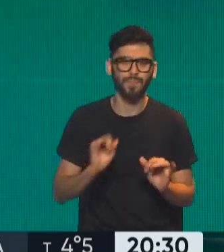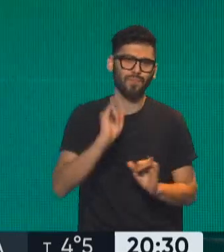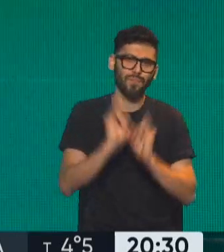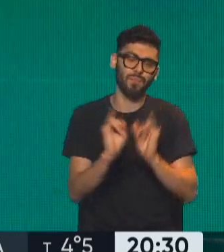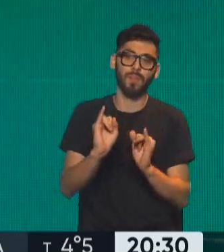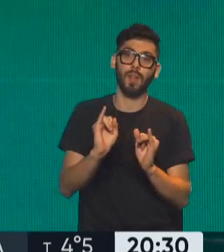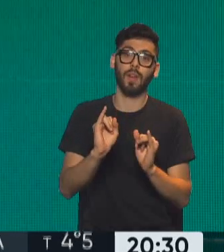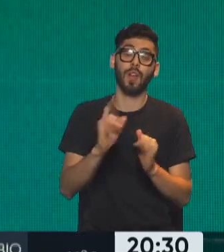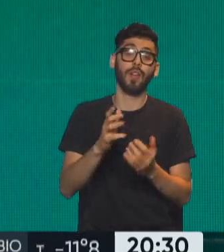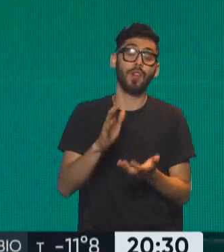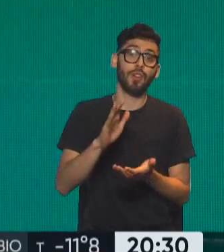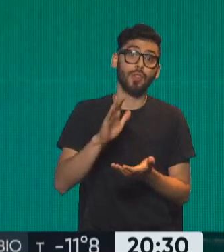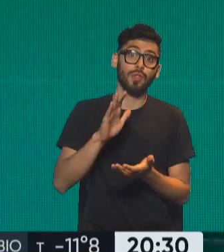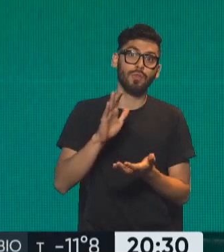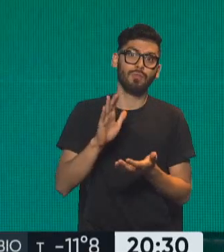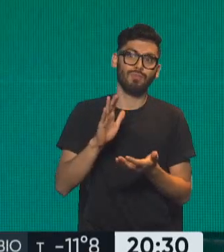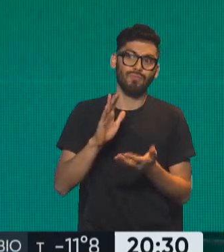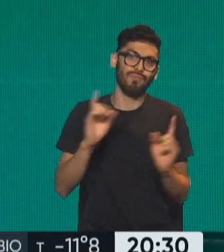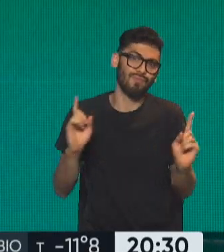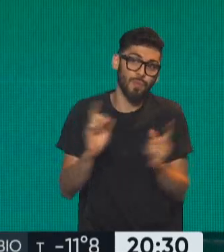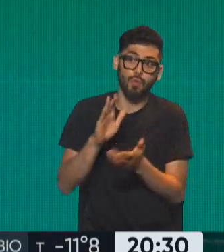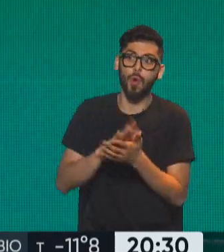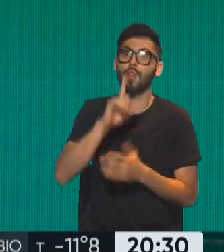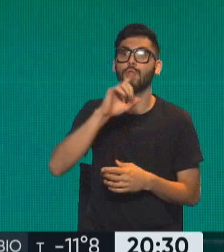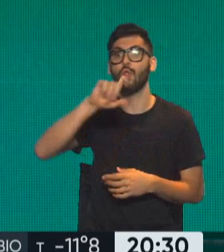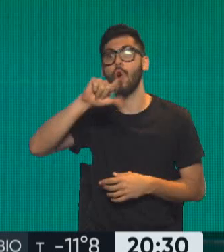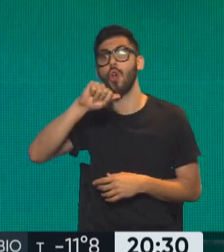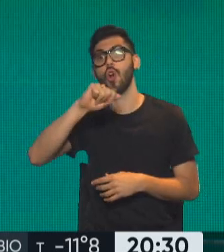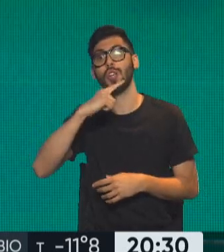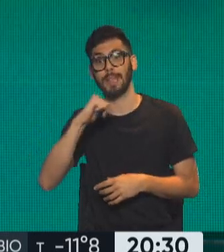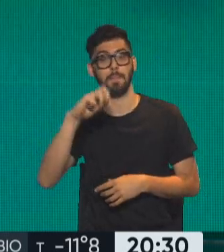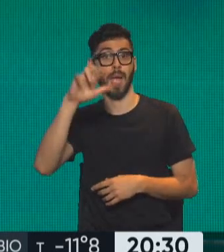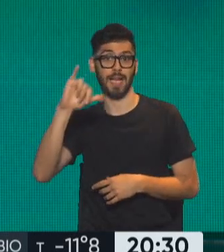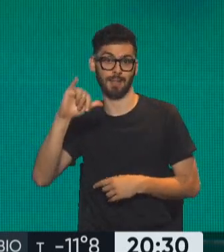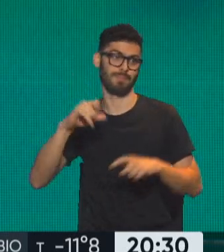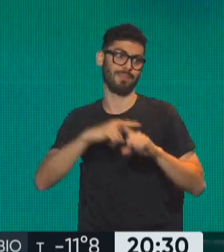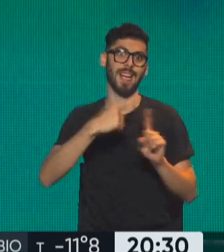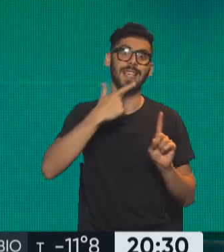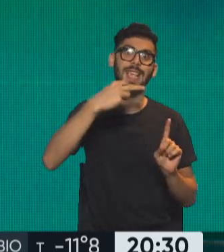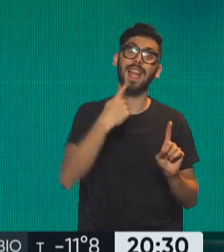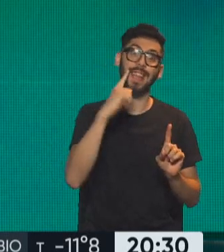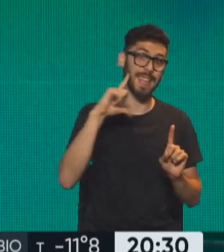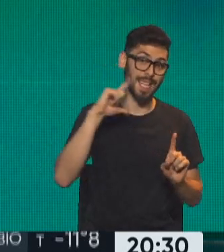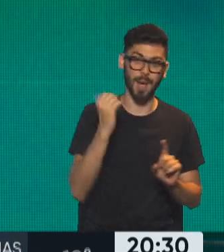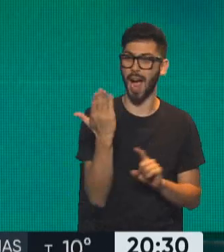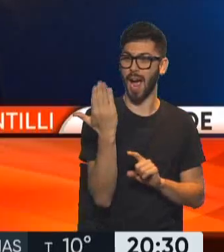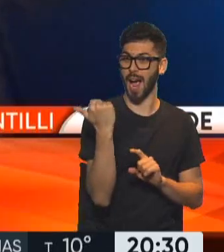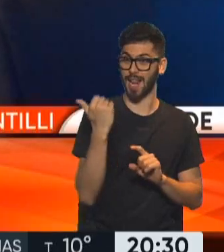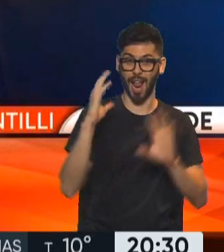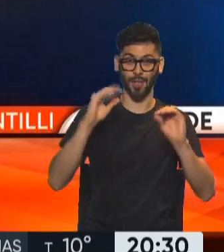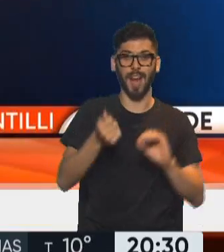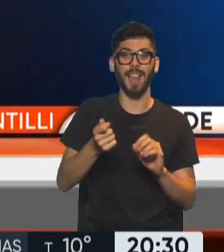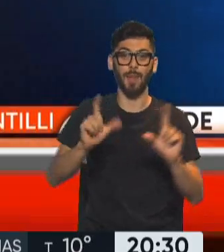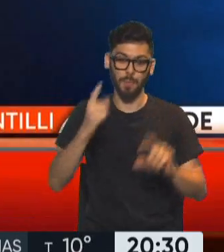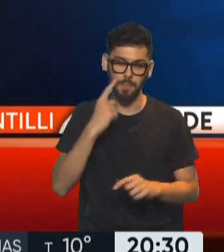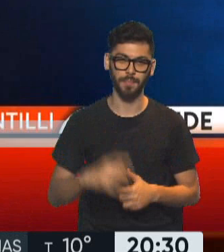repaso de los contrapuntos entre Victoria Tolosa Paz y Santilli en el debate que se dio anoche en un canal de televisión. El 10 de